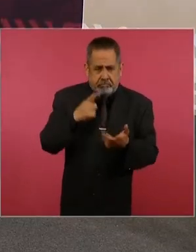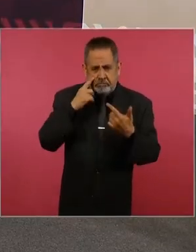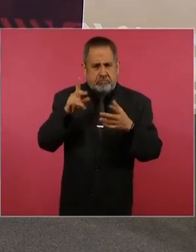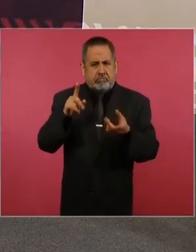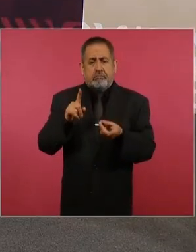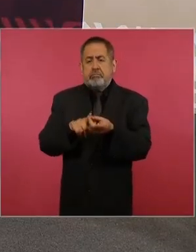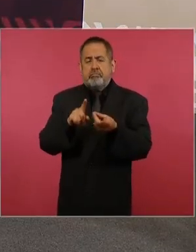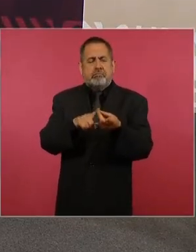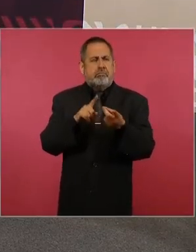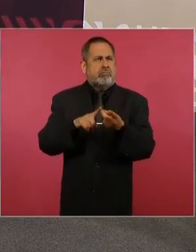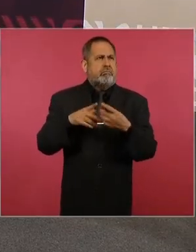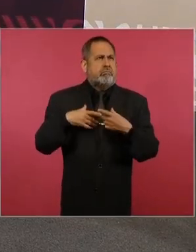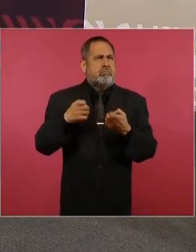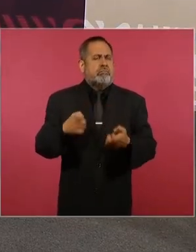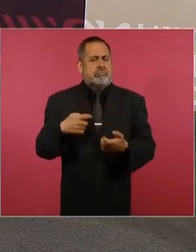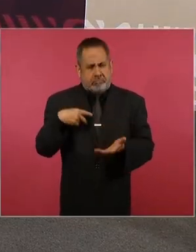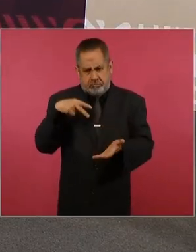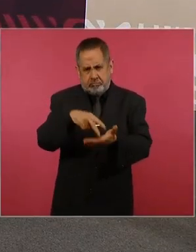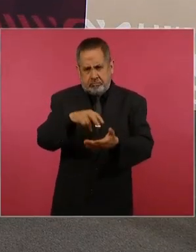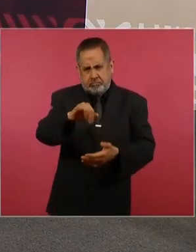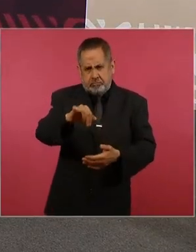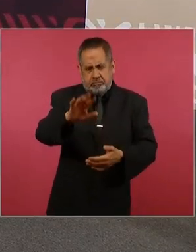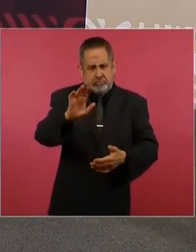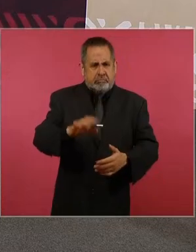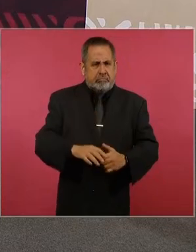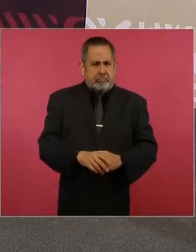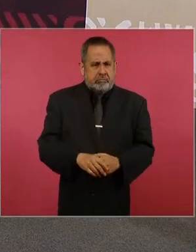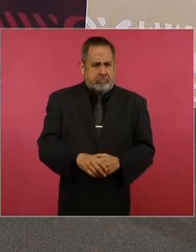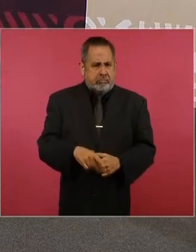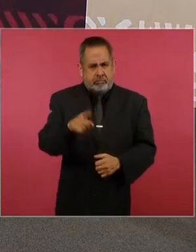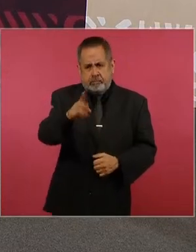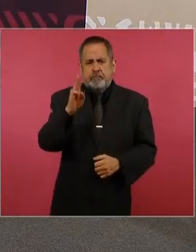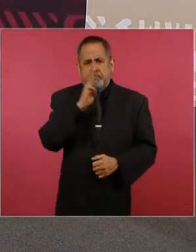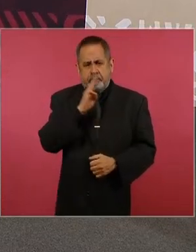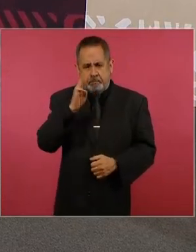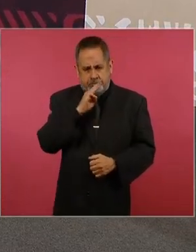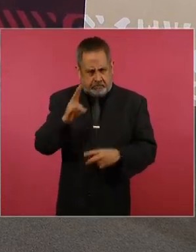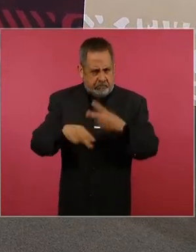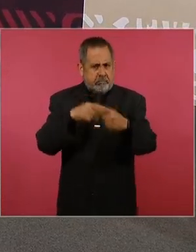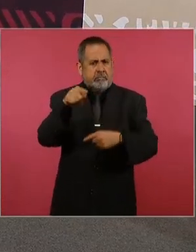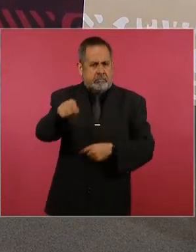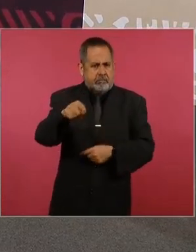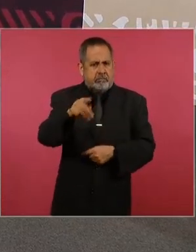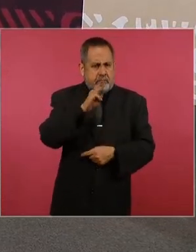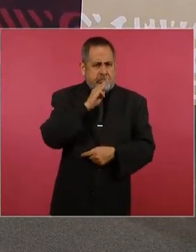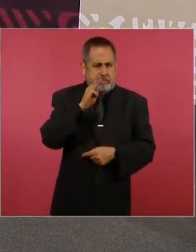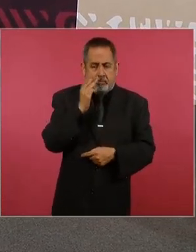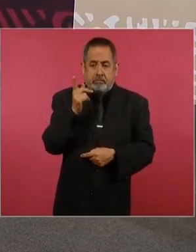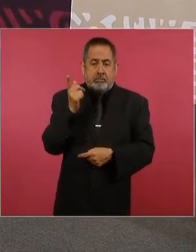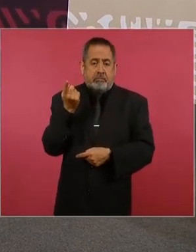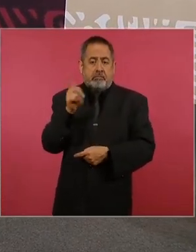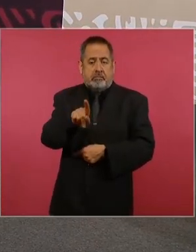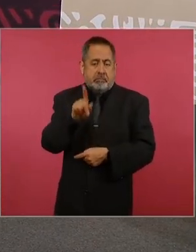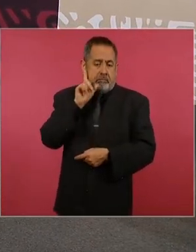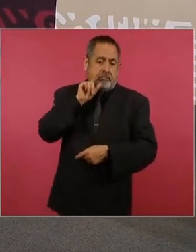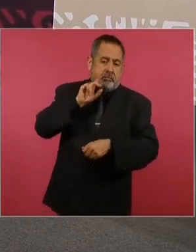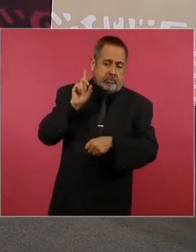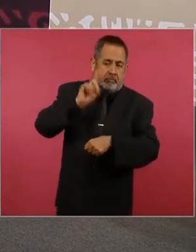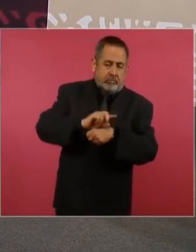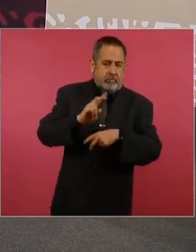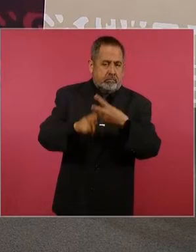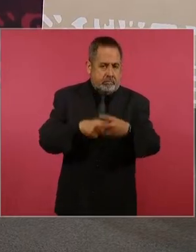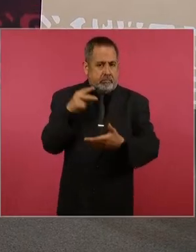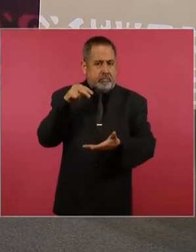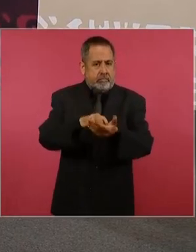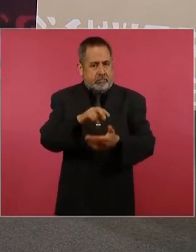a ver, ¿dónde vamos a estar? Ah, Mazatlán. Mazatlán, porque al día siguiente vamos a